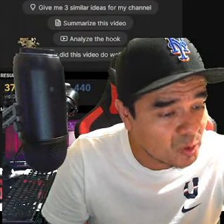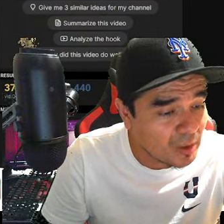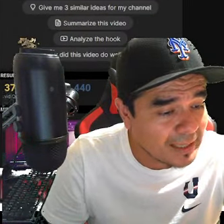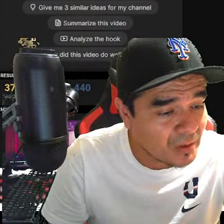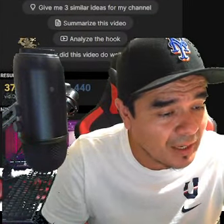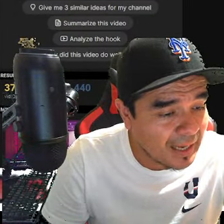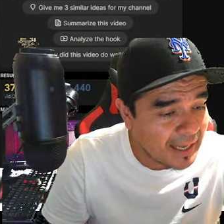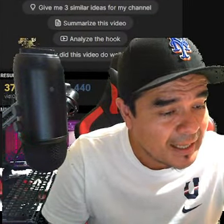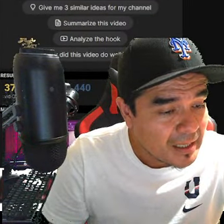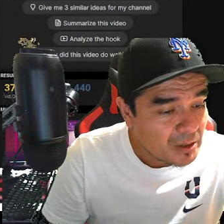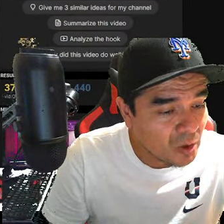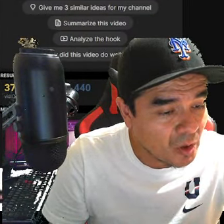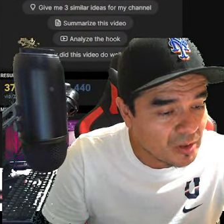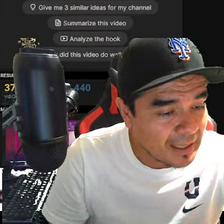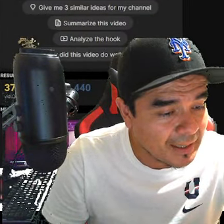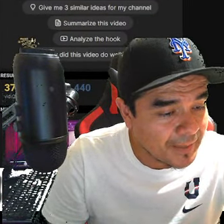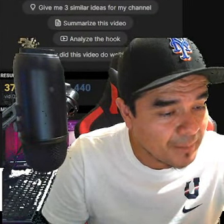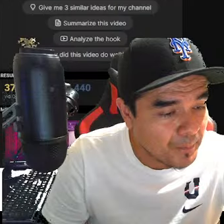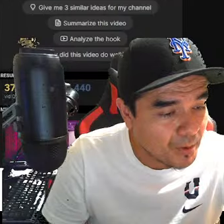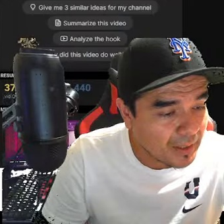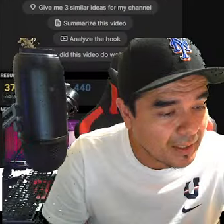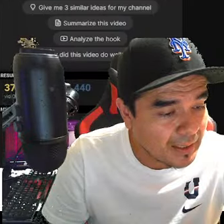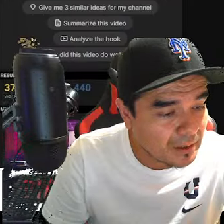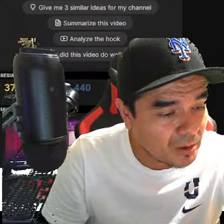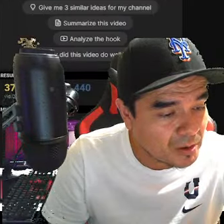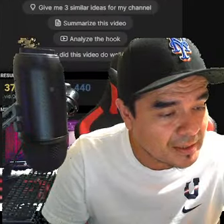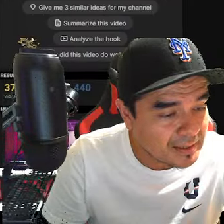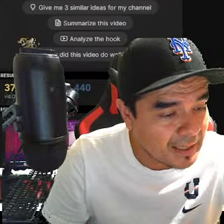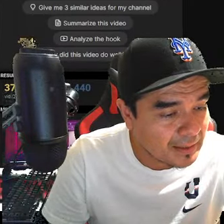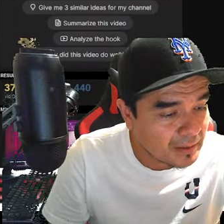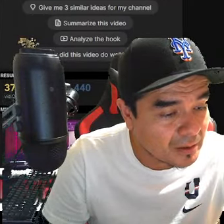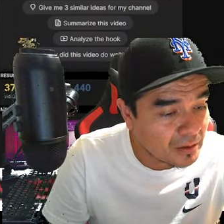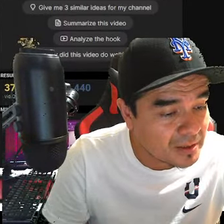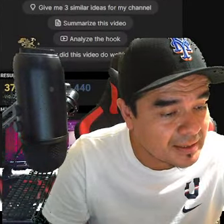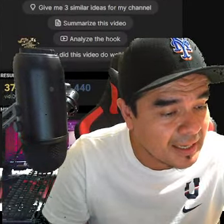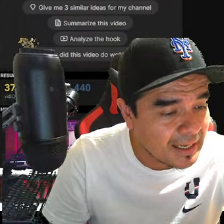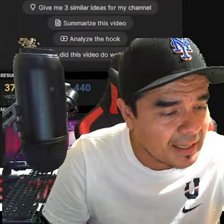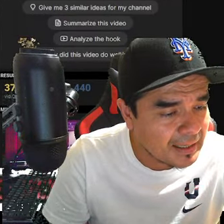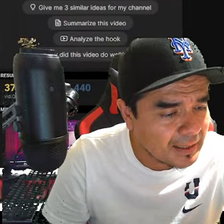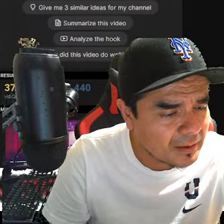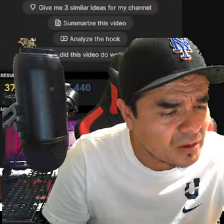Ríos Douglas, ojalá todo salga bien porque